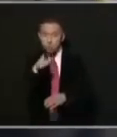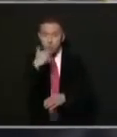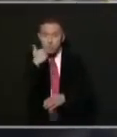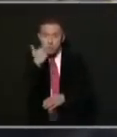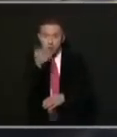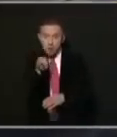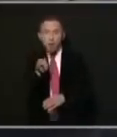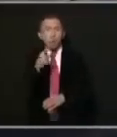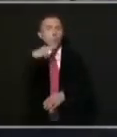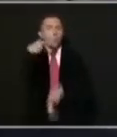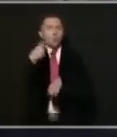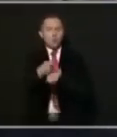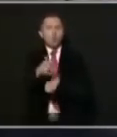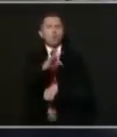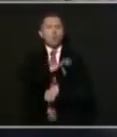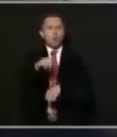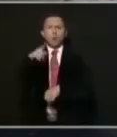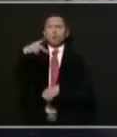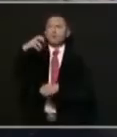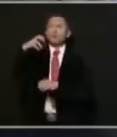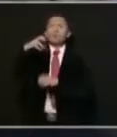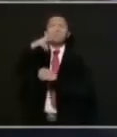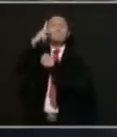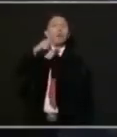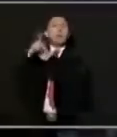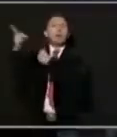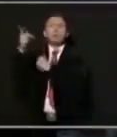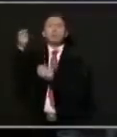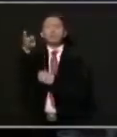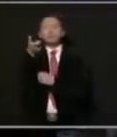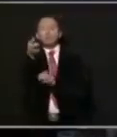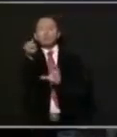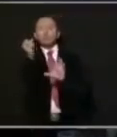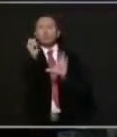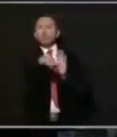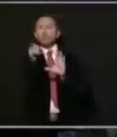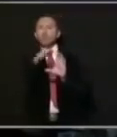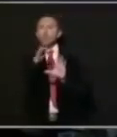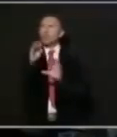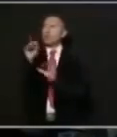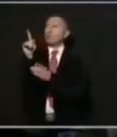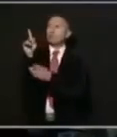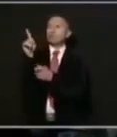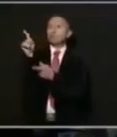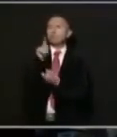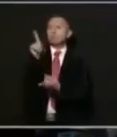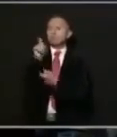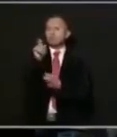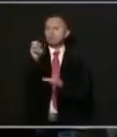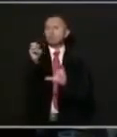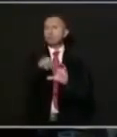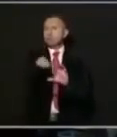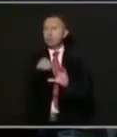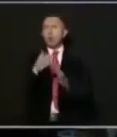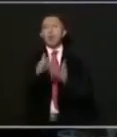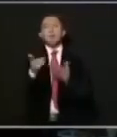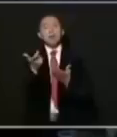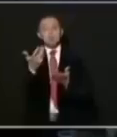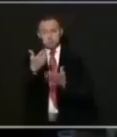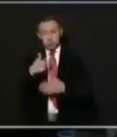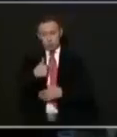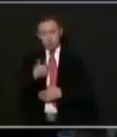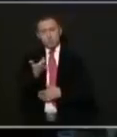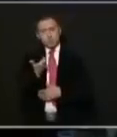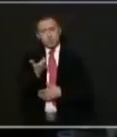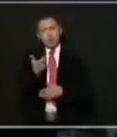remesas y otros ingresos, así como mantener sus ahorros con rendimientos